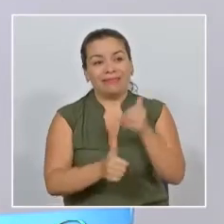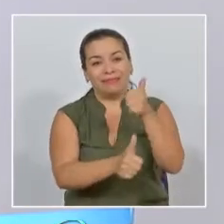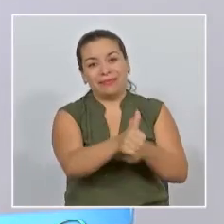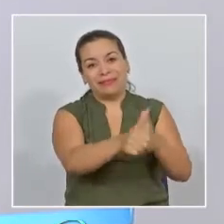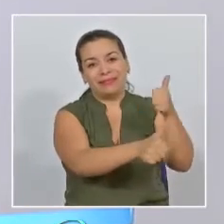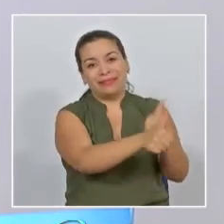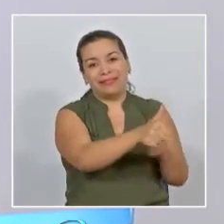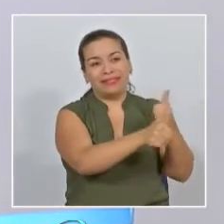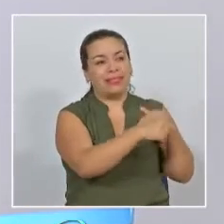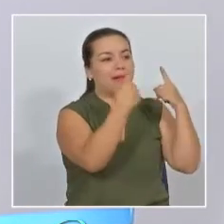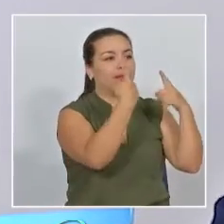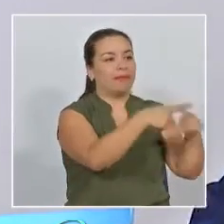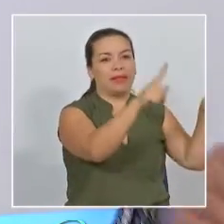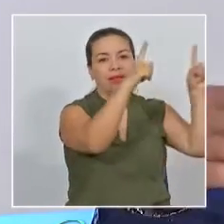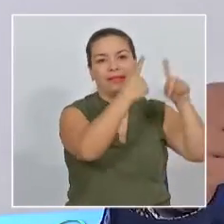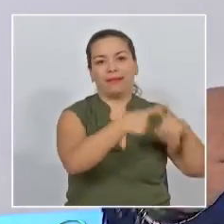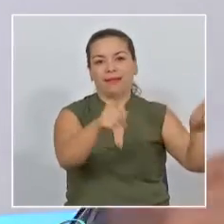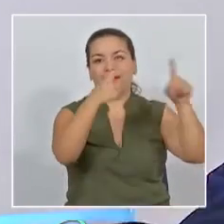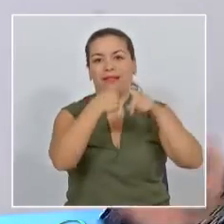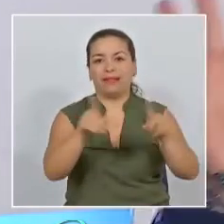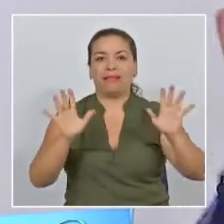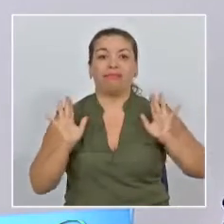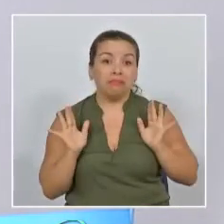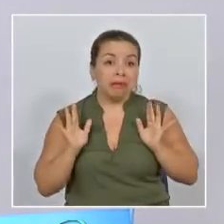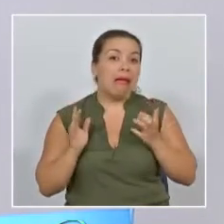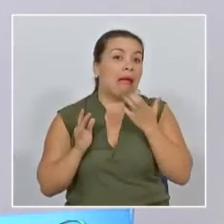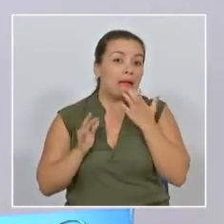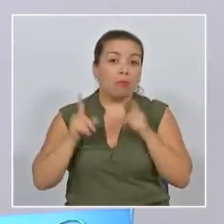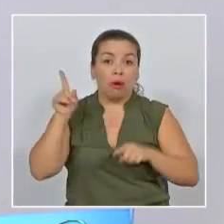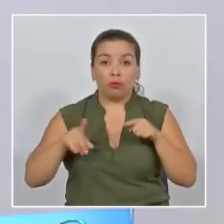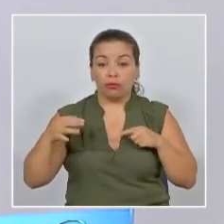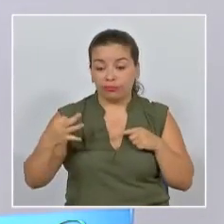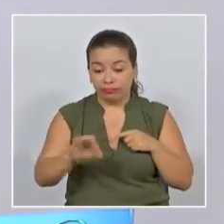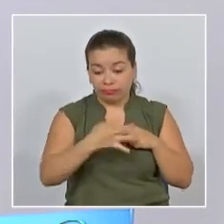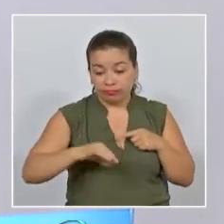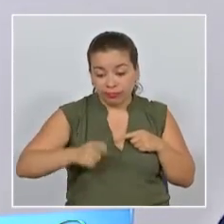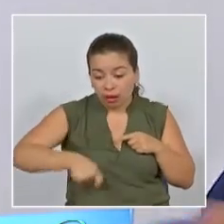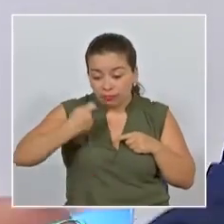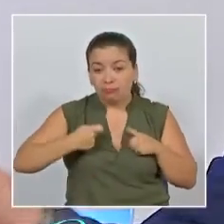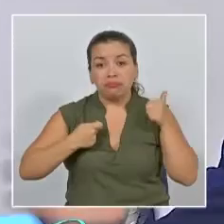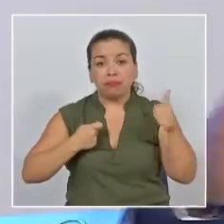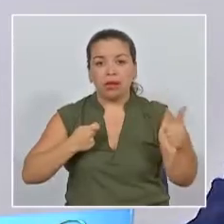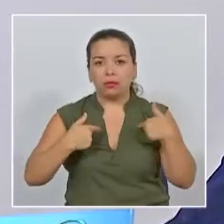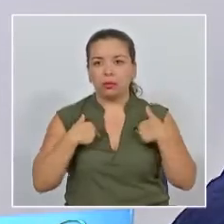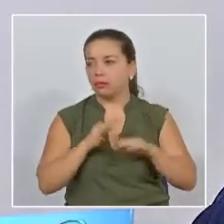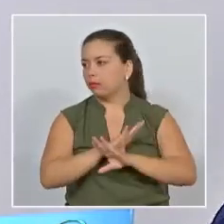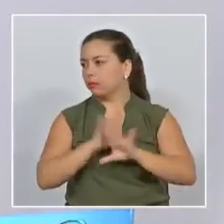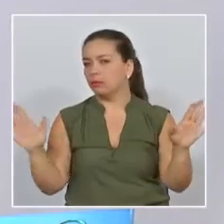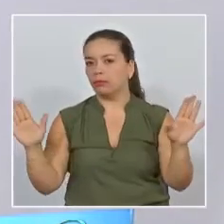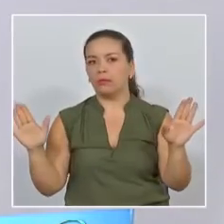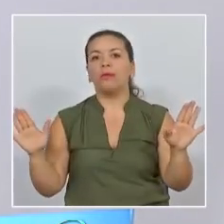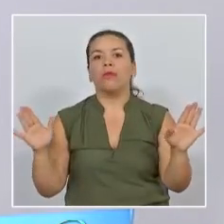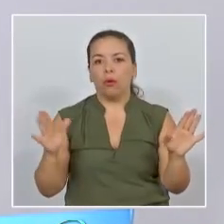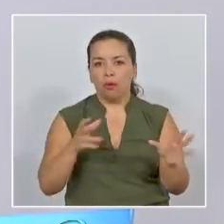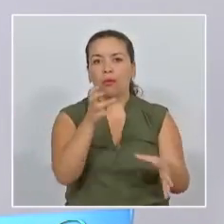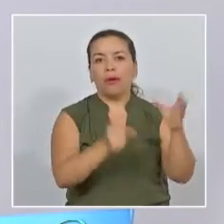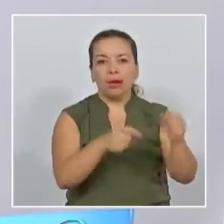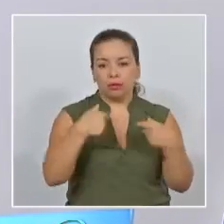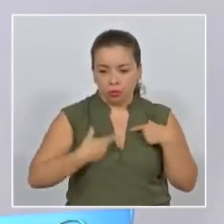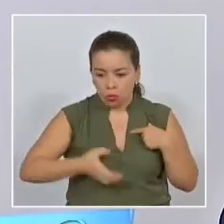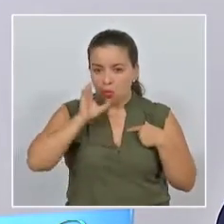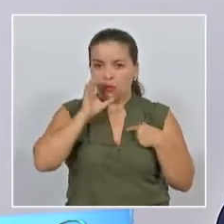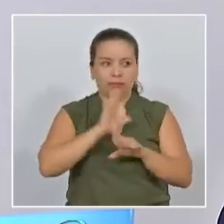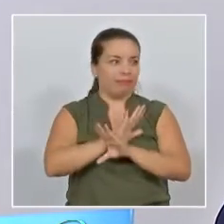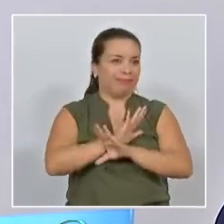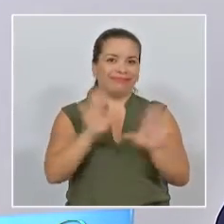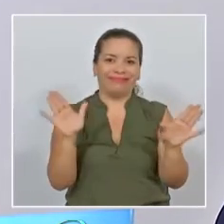es individual. A Iván le pueden caer súper bien los frijoles, a mí me matan. O la leche, yo no la puedo mirar. Entonces,